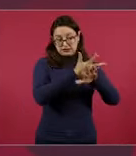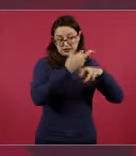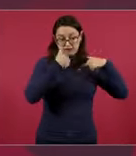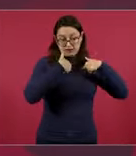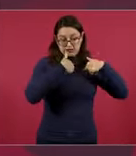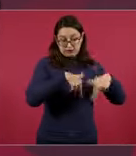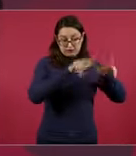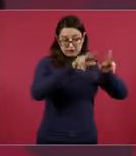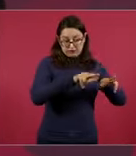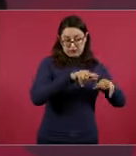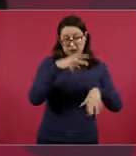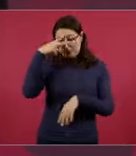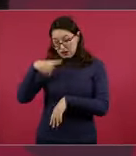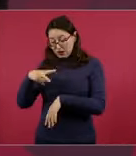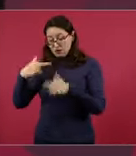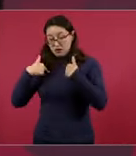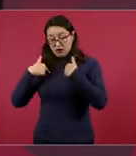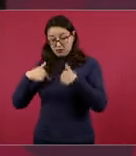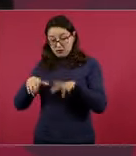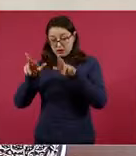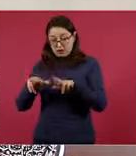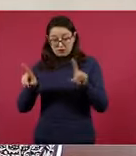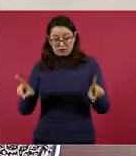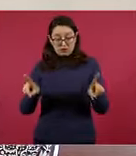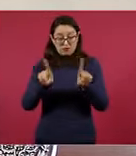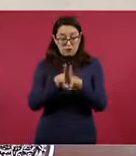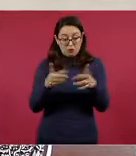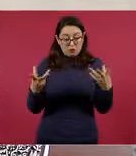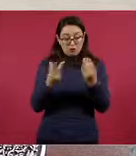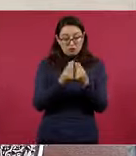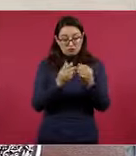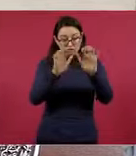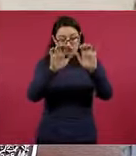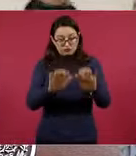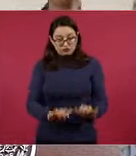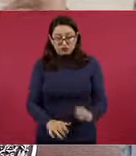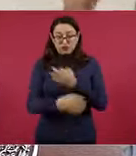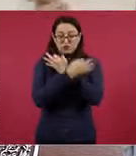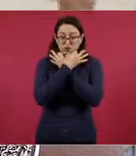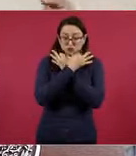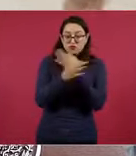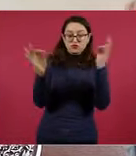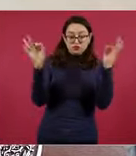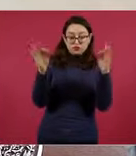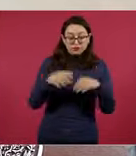la delegación nuestra que trabajaran el documento, pero no era